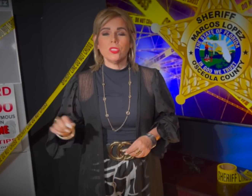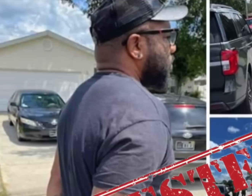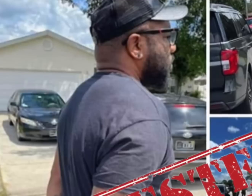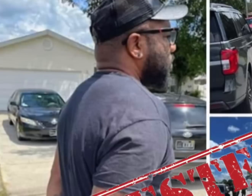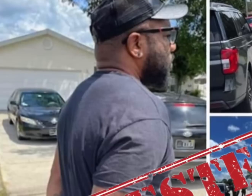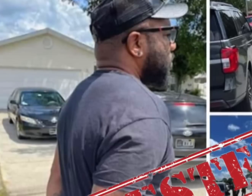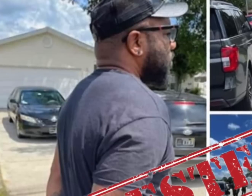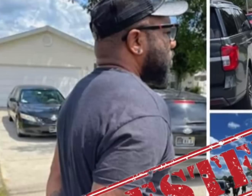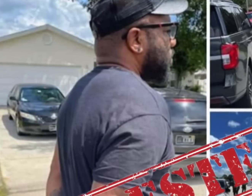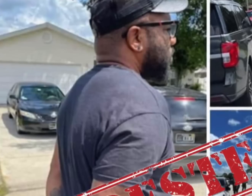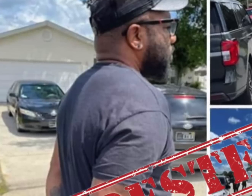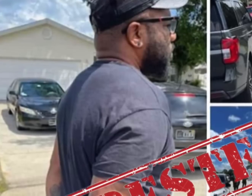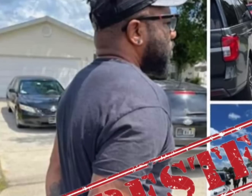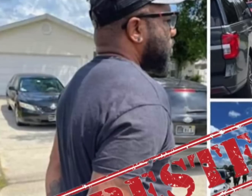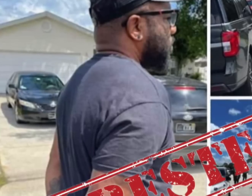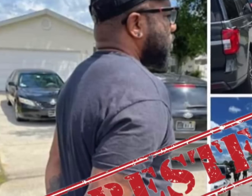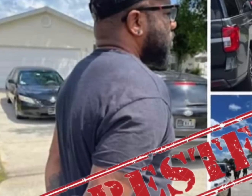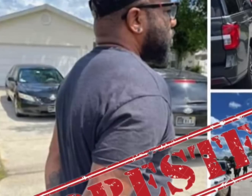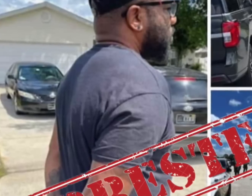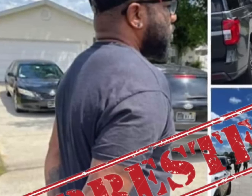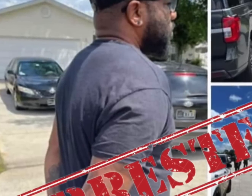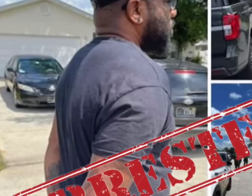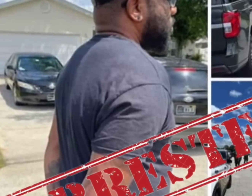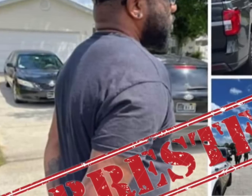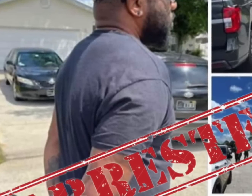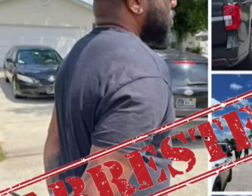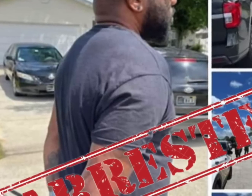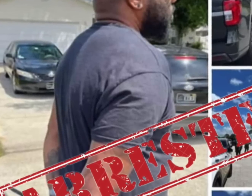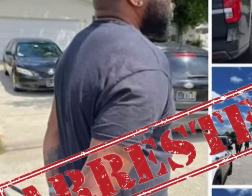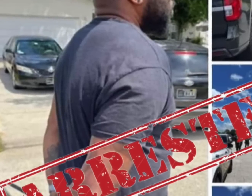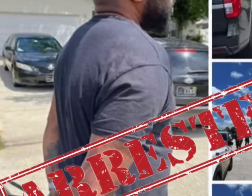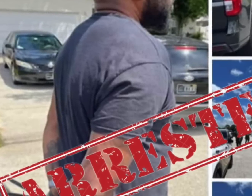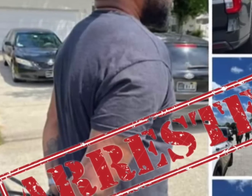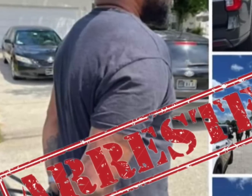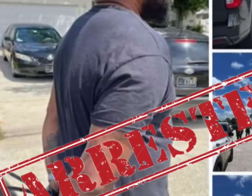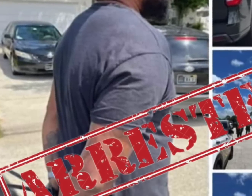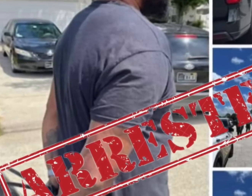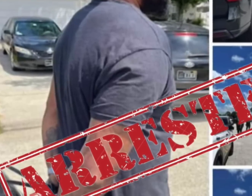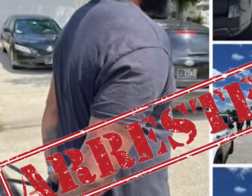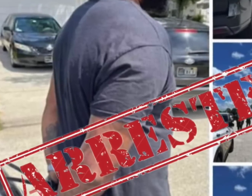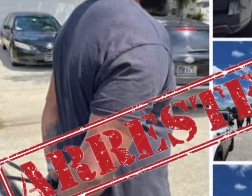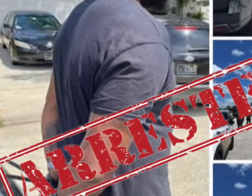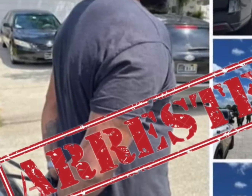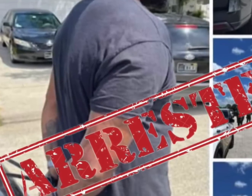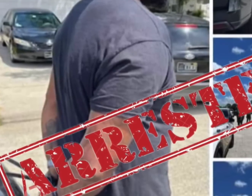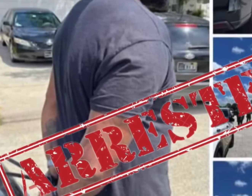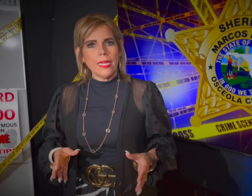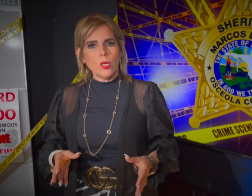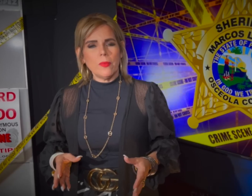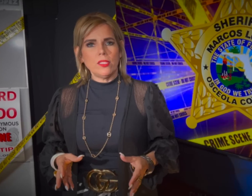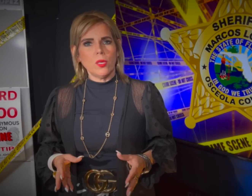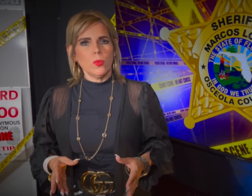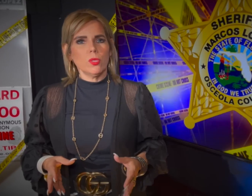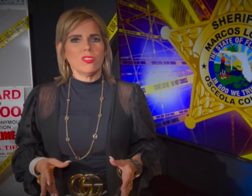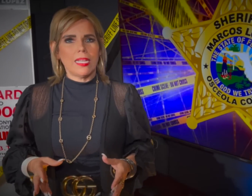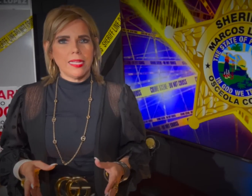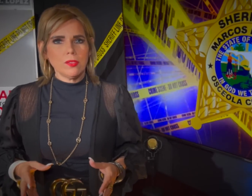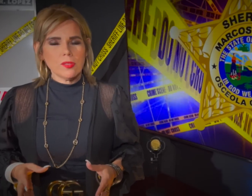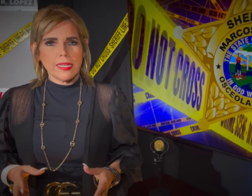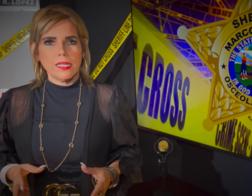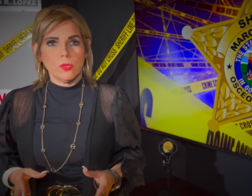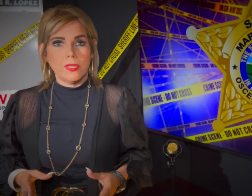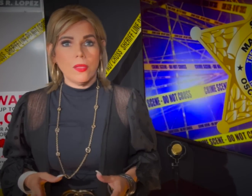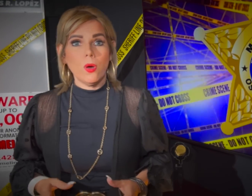no charlatanes. Y fue el caso de Michael Dwayne Addison. Este hombre cometió unos